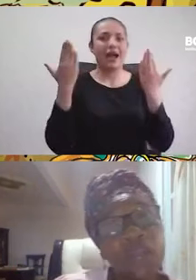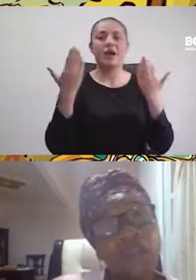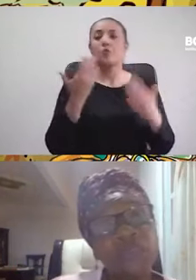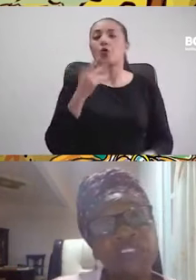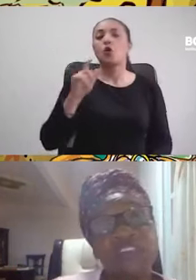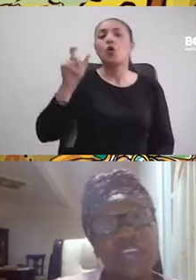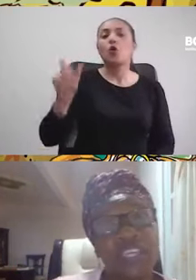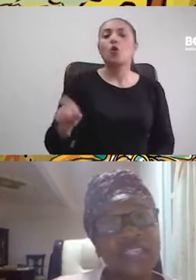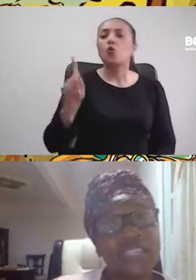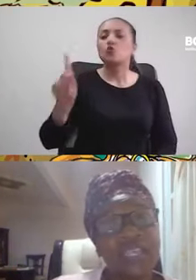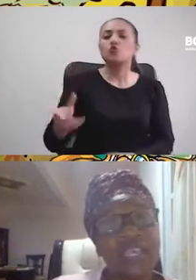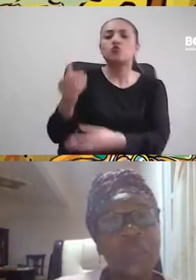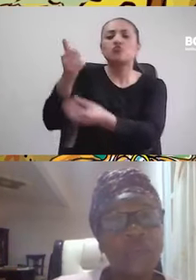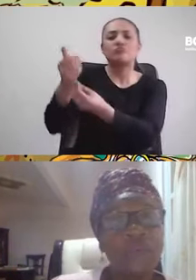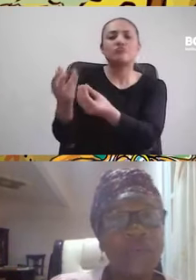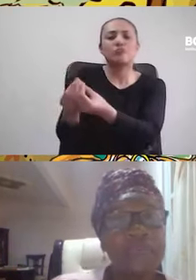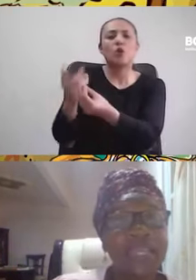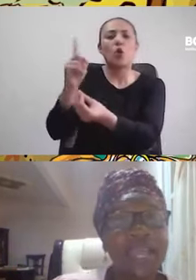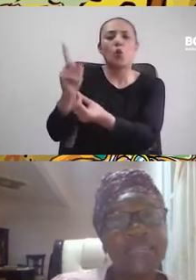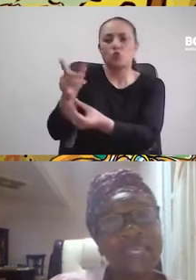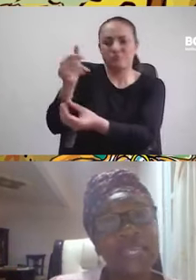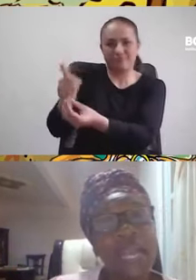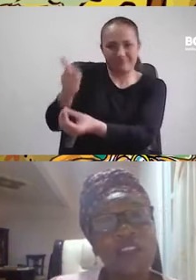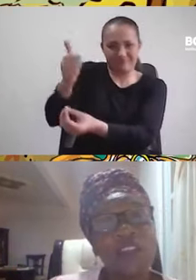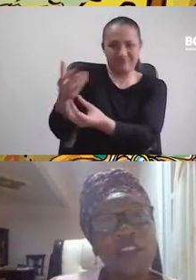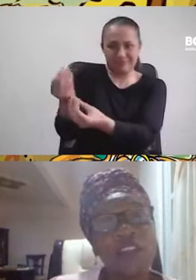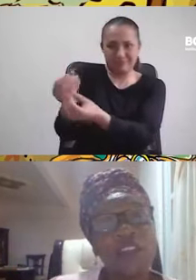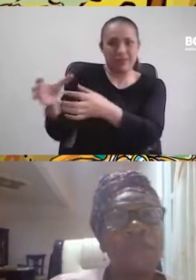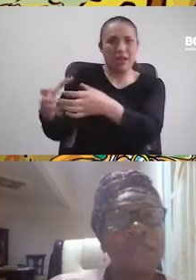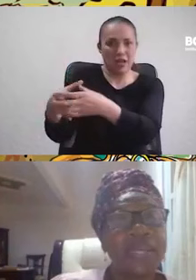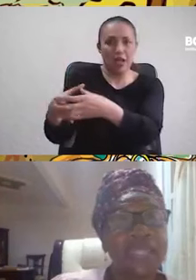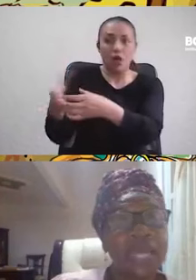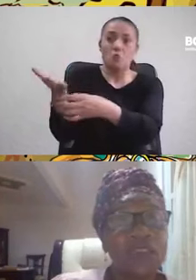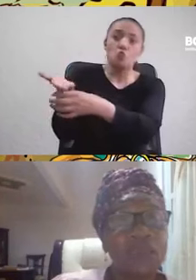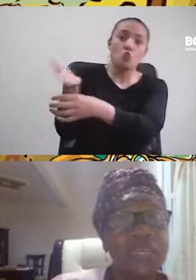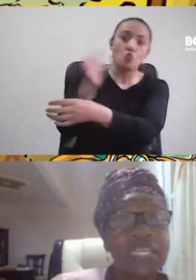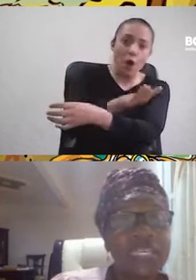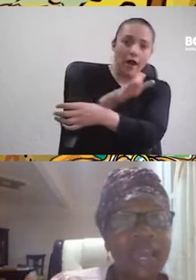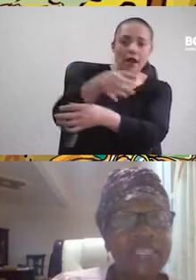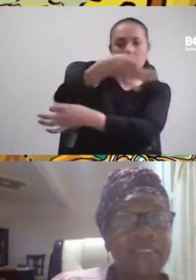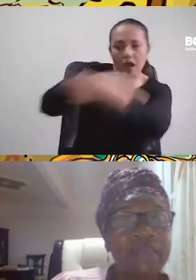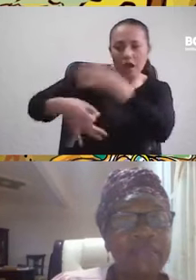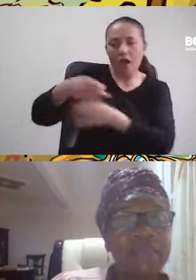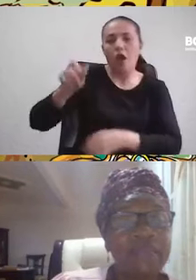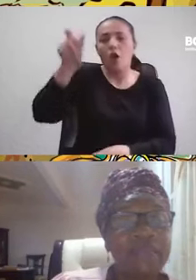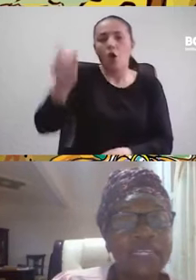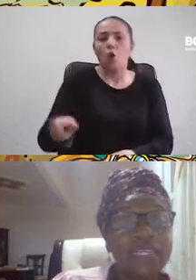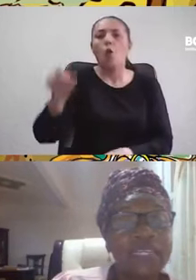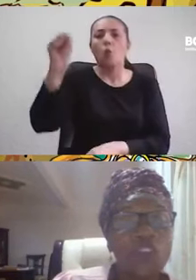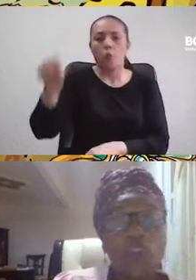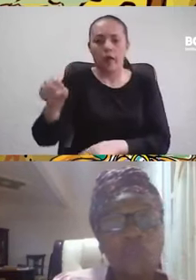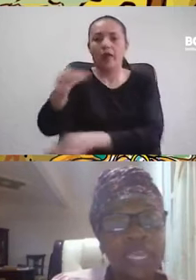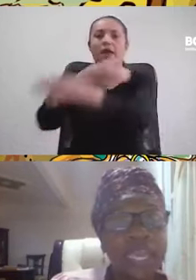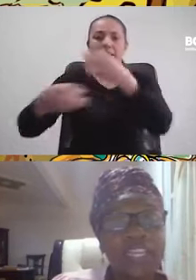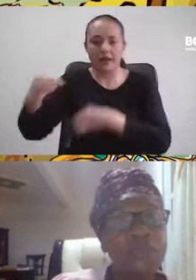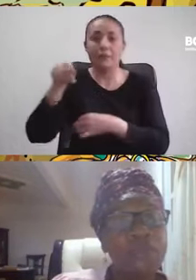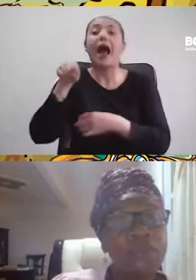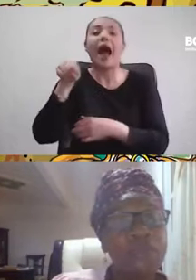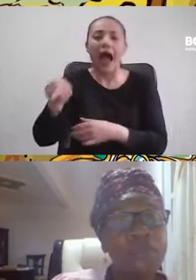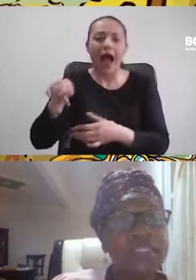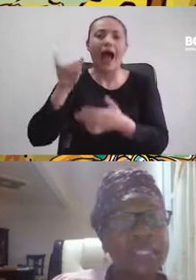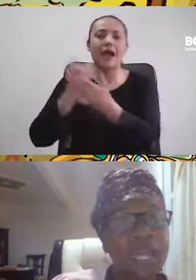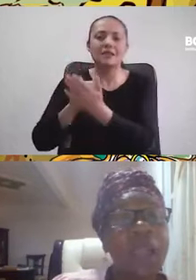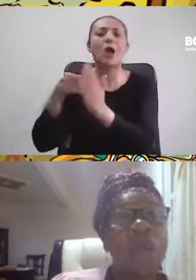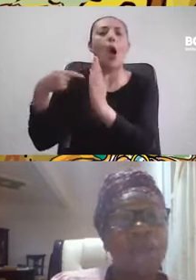cuadro, una junta fallece, un familiar cercano puede reemplazarlo y allí va adquiriendo todos los mecanismos